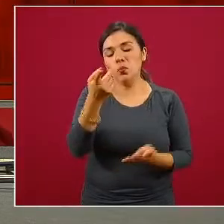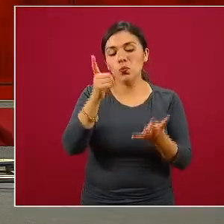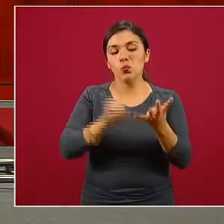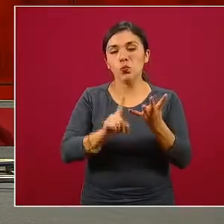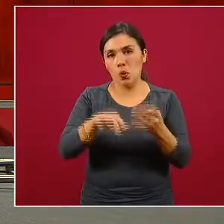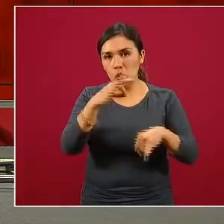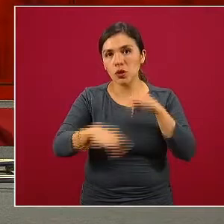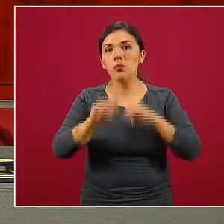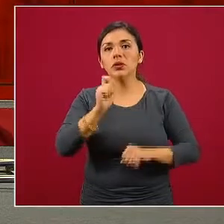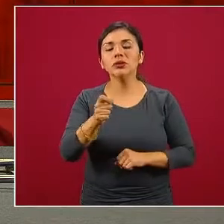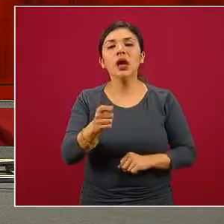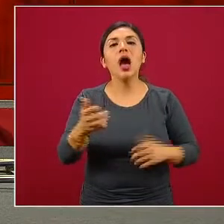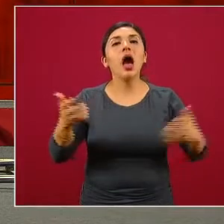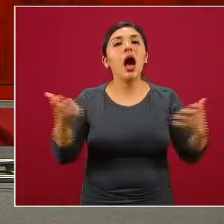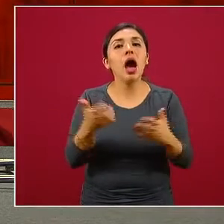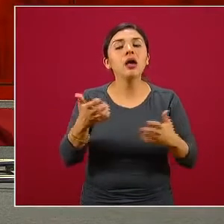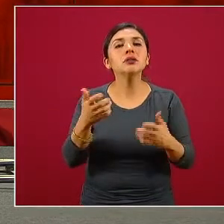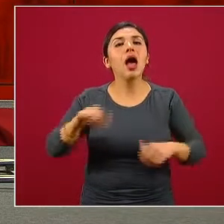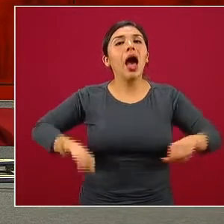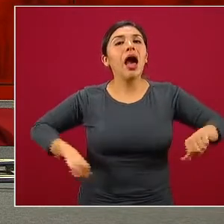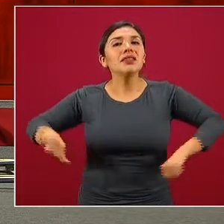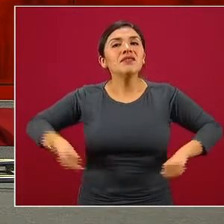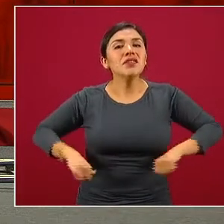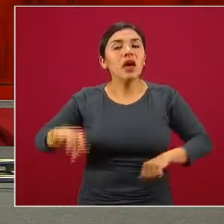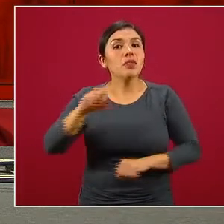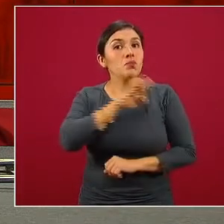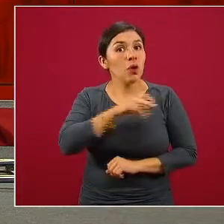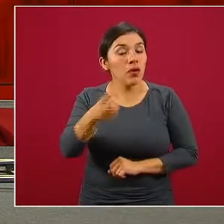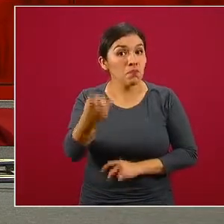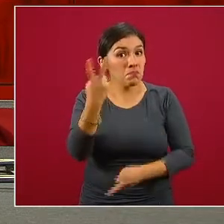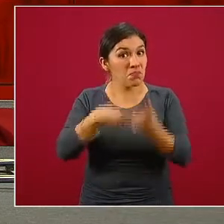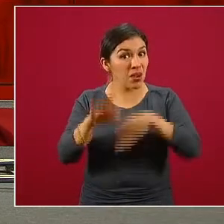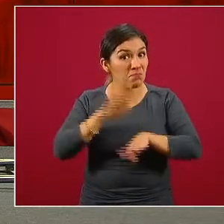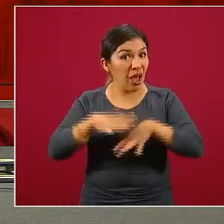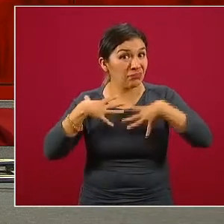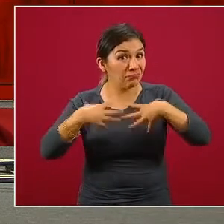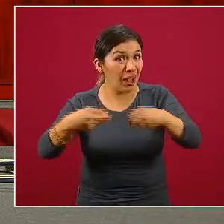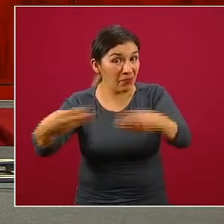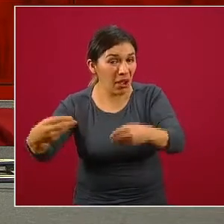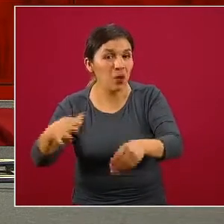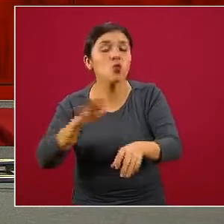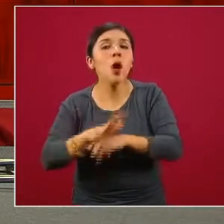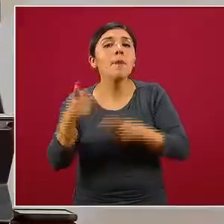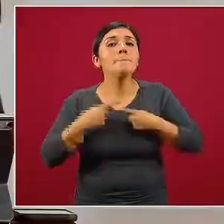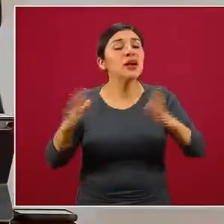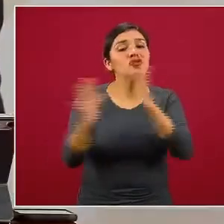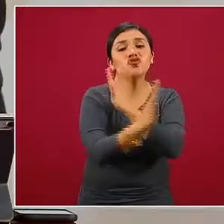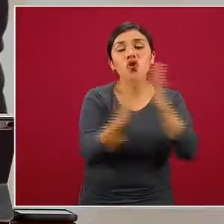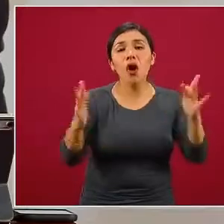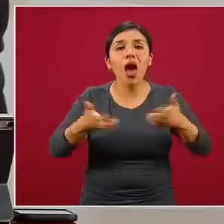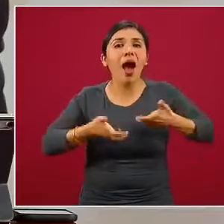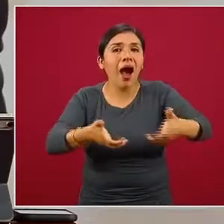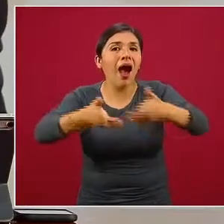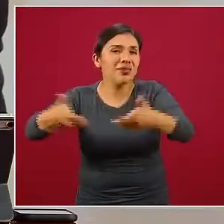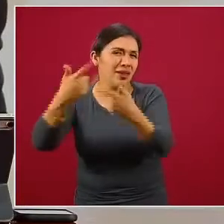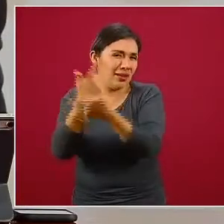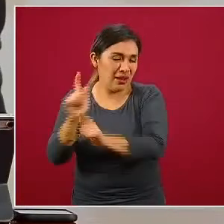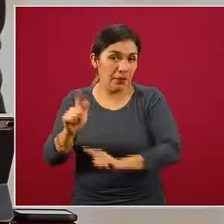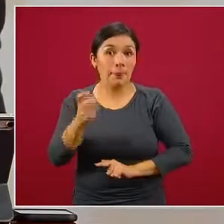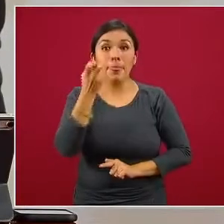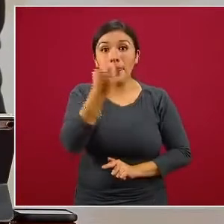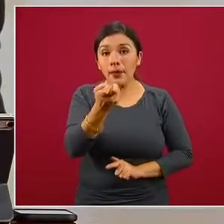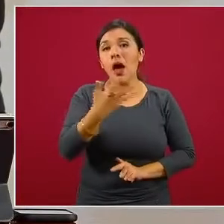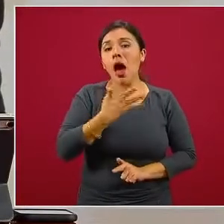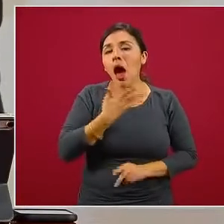y último es la actividad potencial de tener la epidemia de acuerdo a la movilidad en el espacio físico. Entonces, tenemos